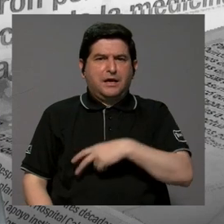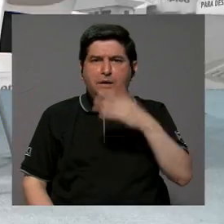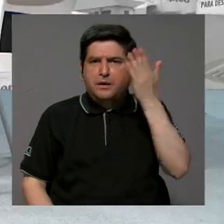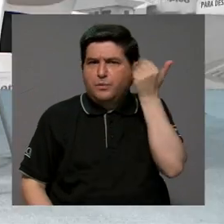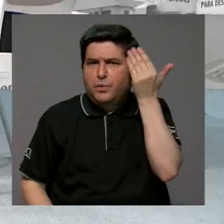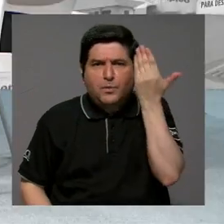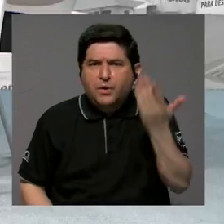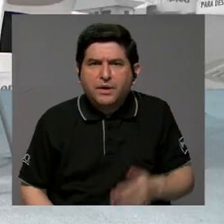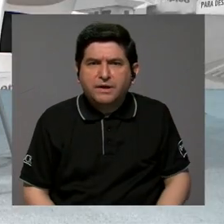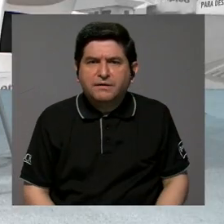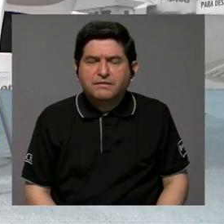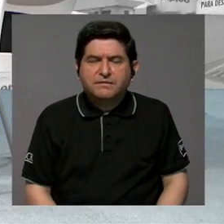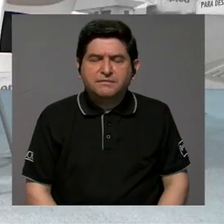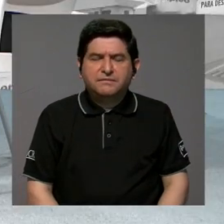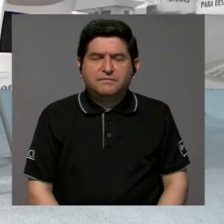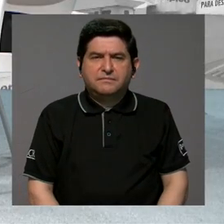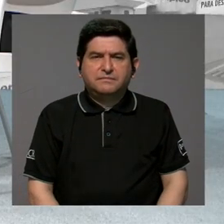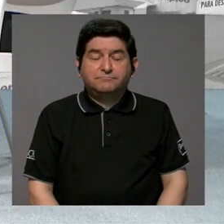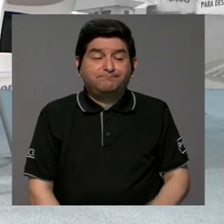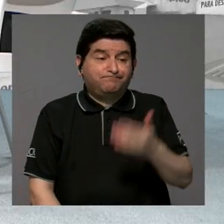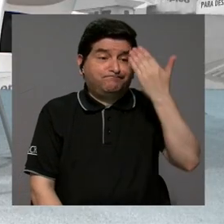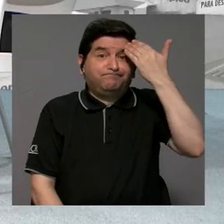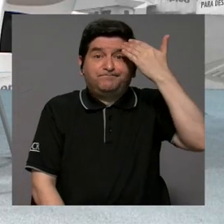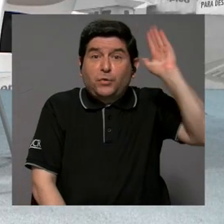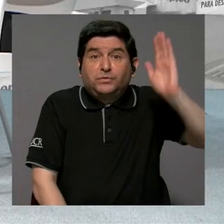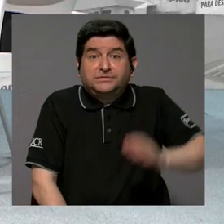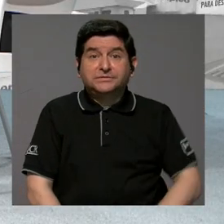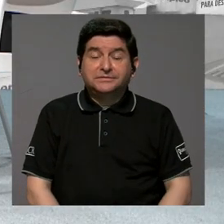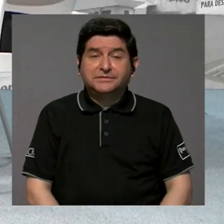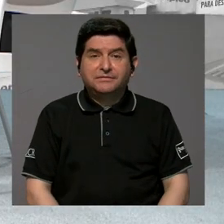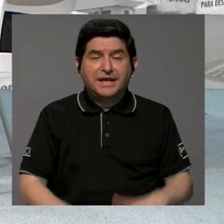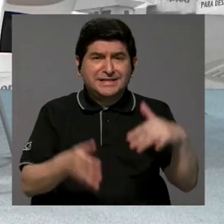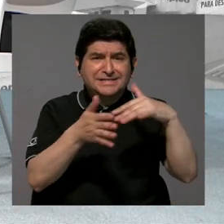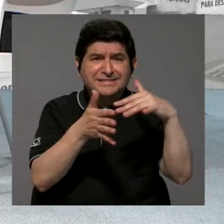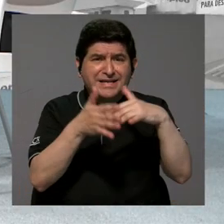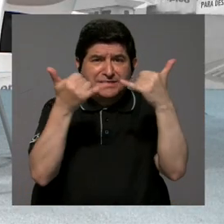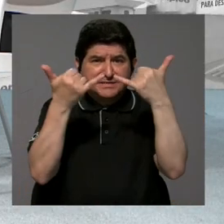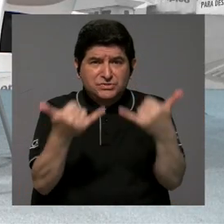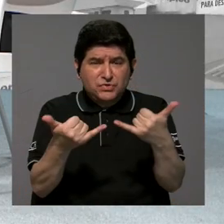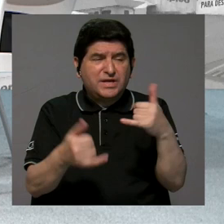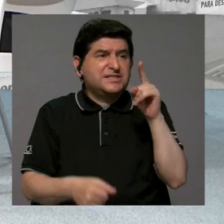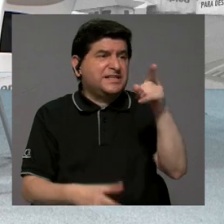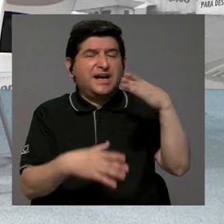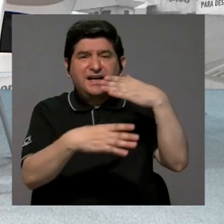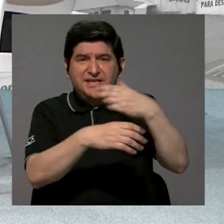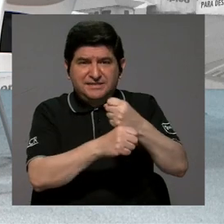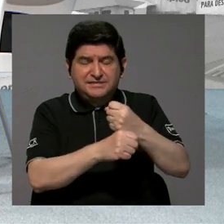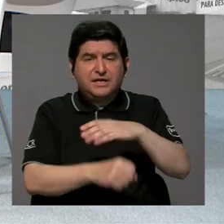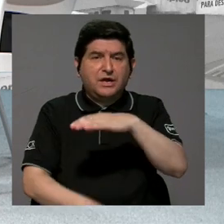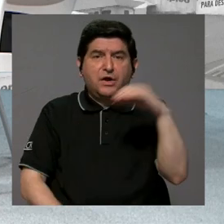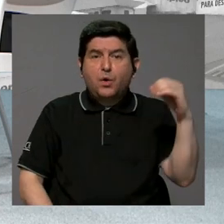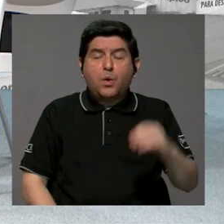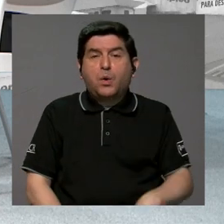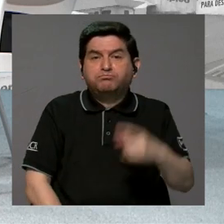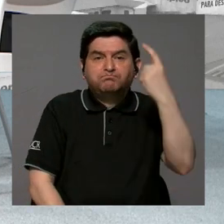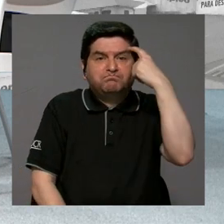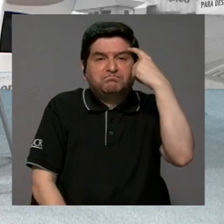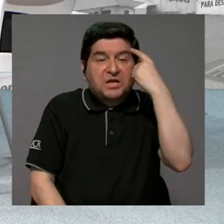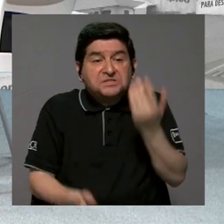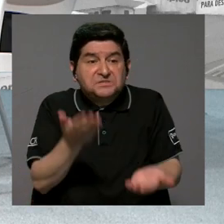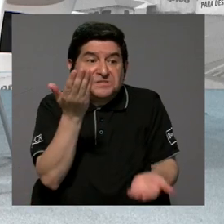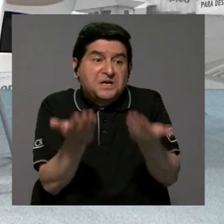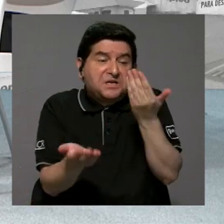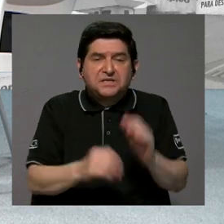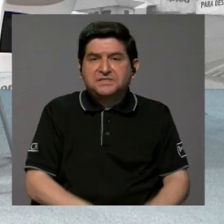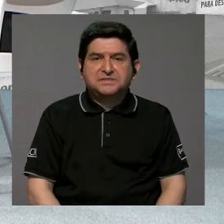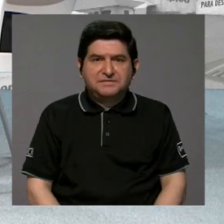qué? Porque no sabemos si los estudios ya terminaron allá o sencillamente porque pensaron, tal vez